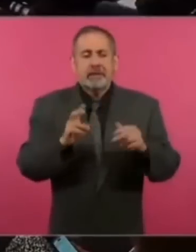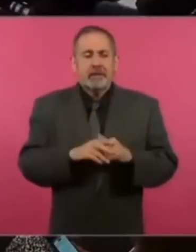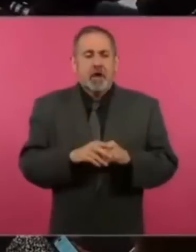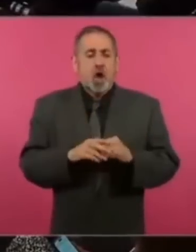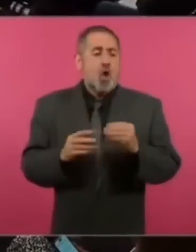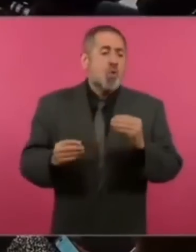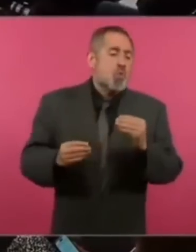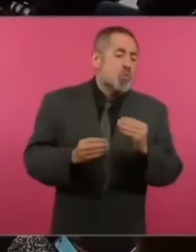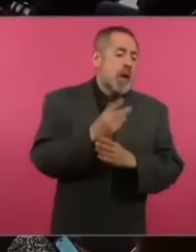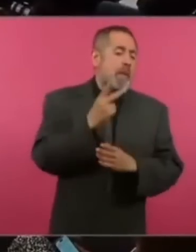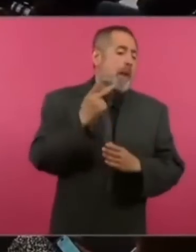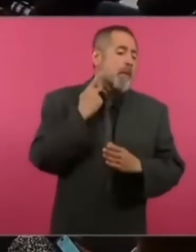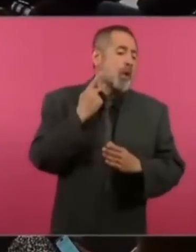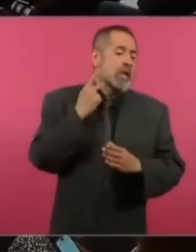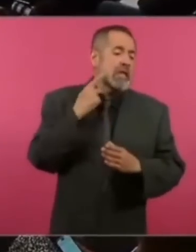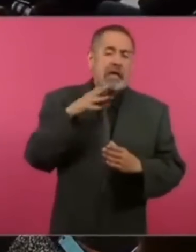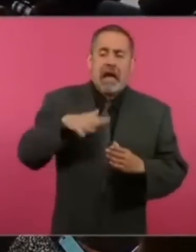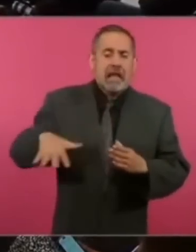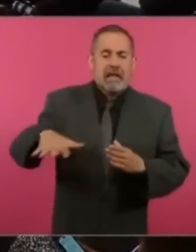nuevas políticas públicas.